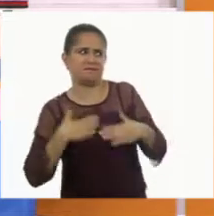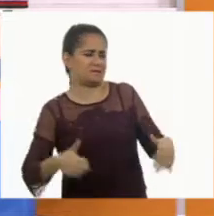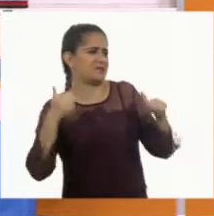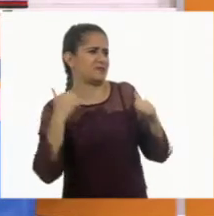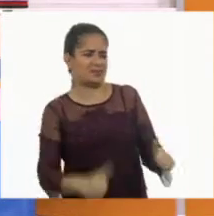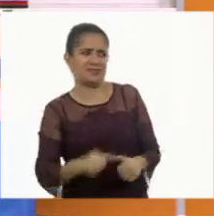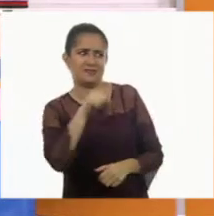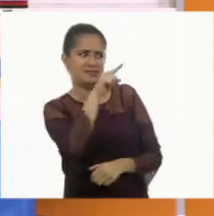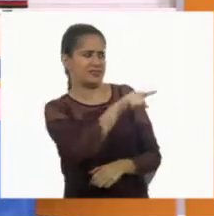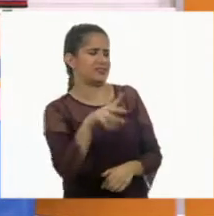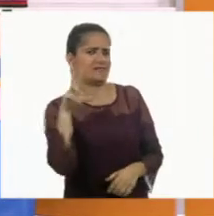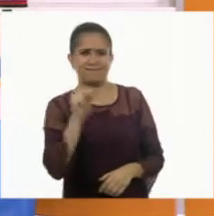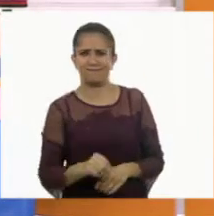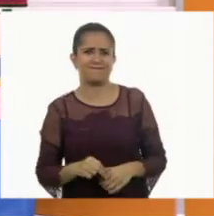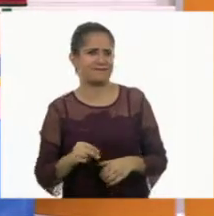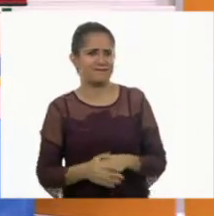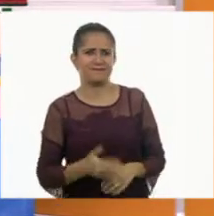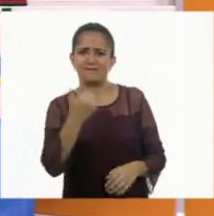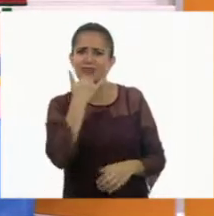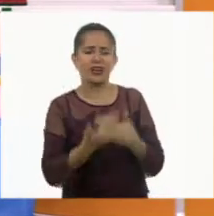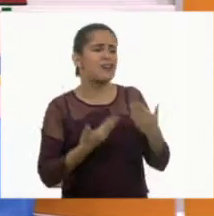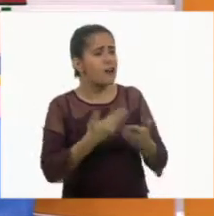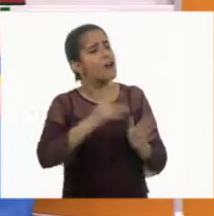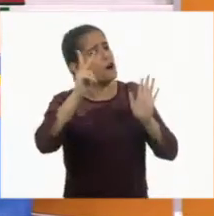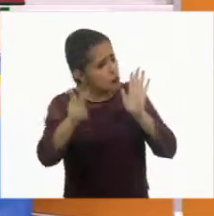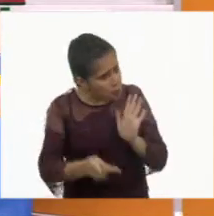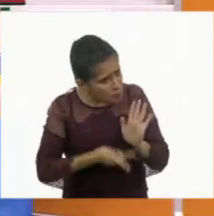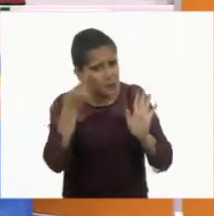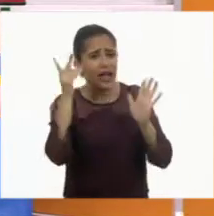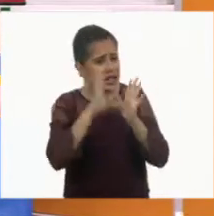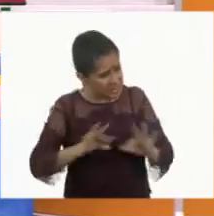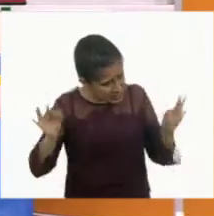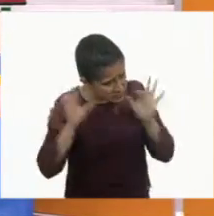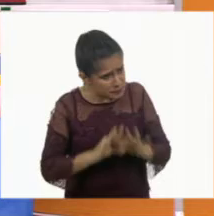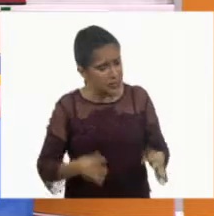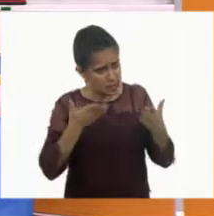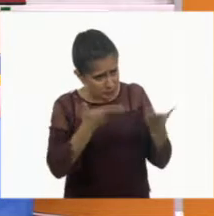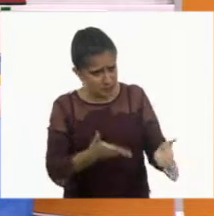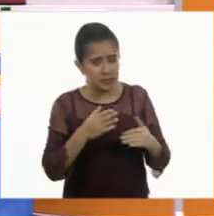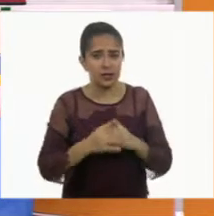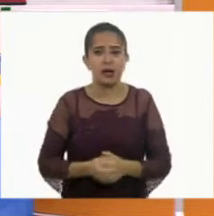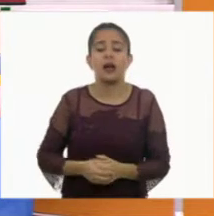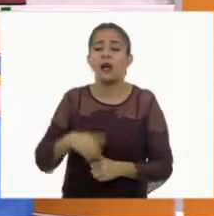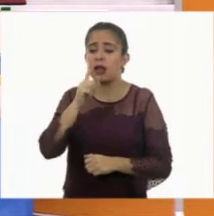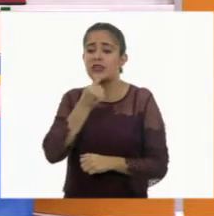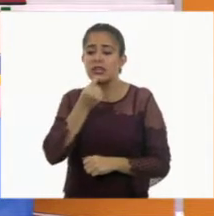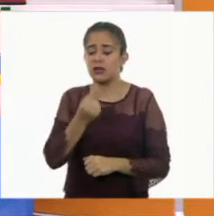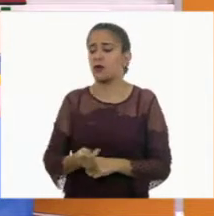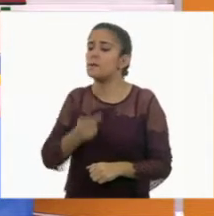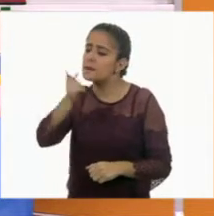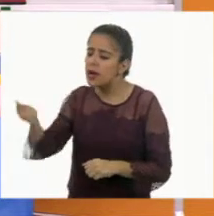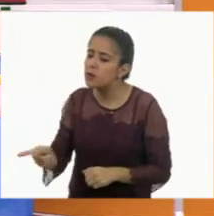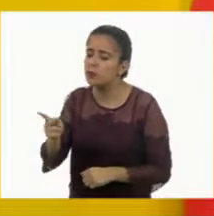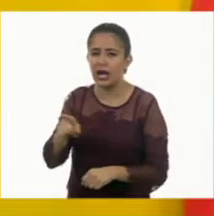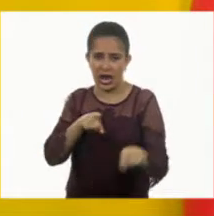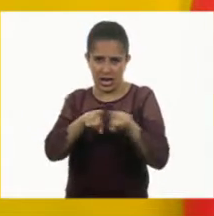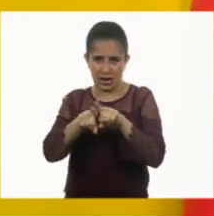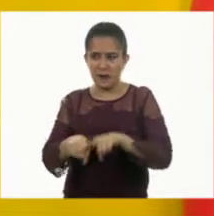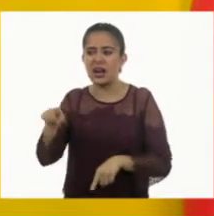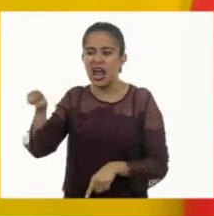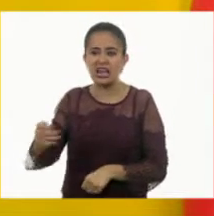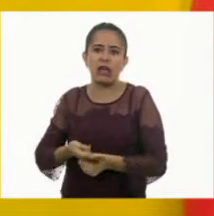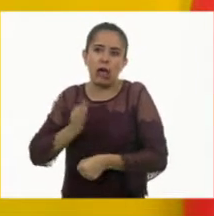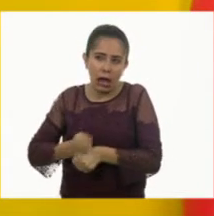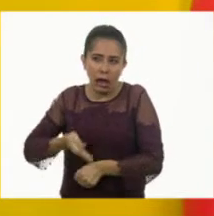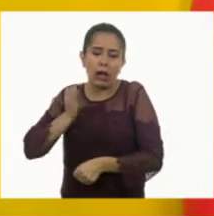vez pasada, sí, el chiste de Aladino. Discúlpame, no lo ¿me lo puedes explicar? Sí. Un niño le pregunta a su hermano, que era